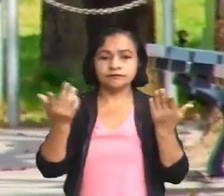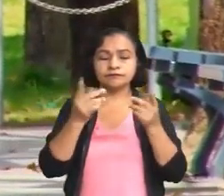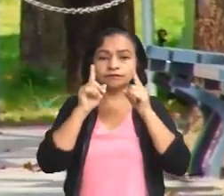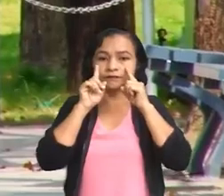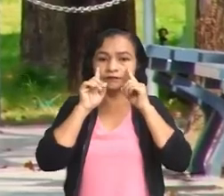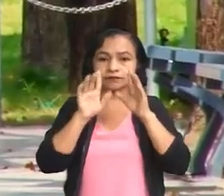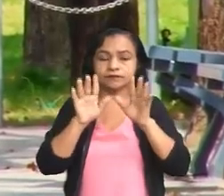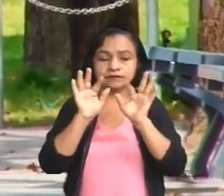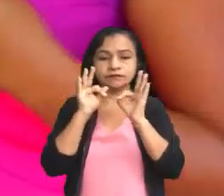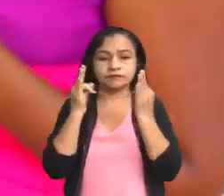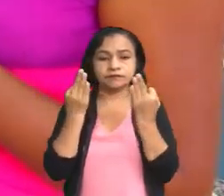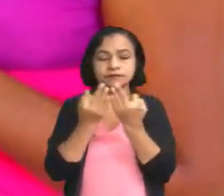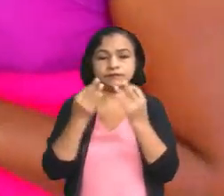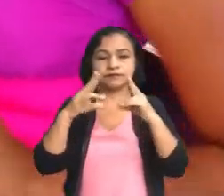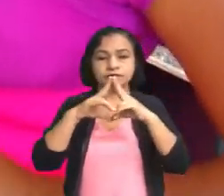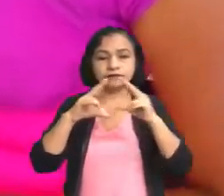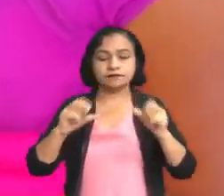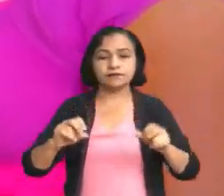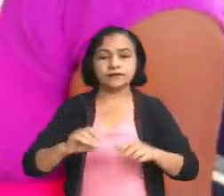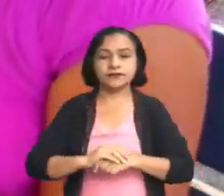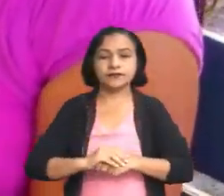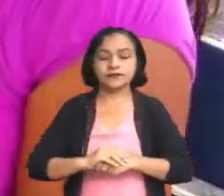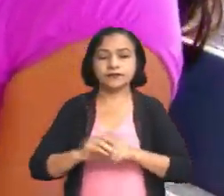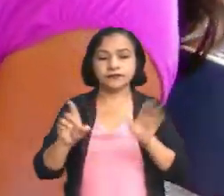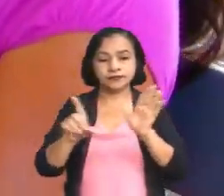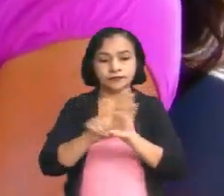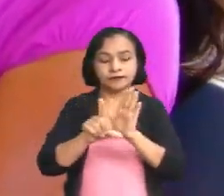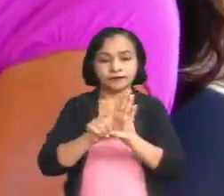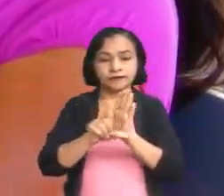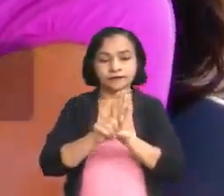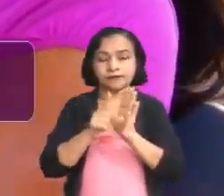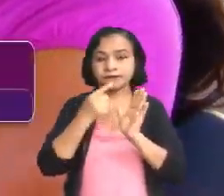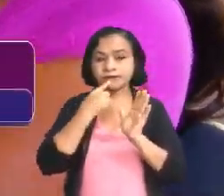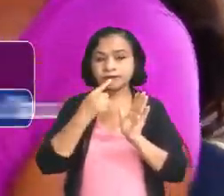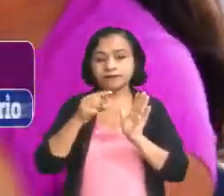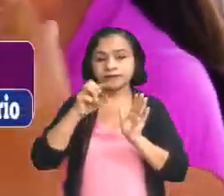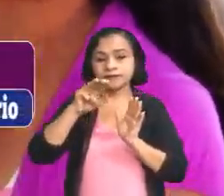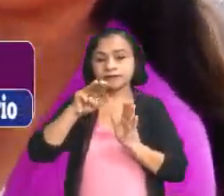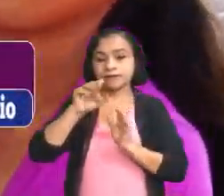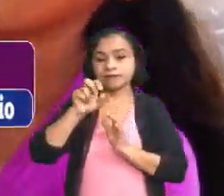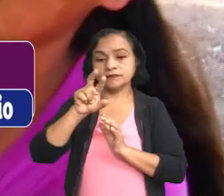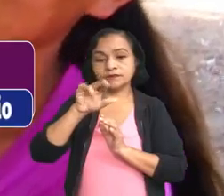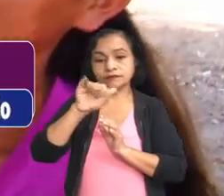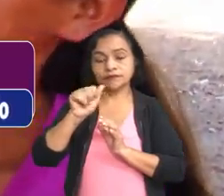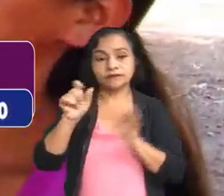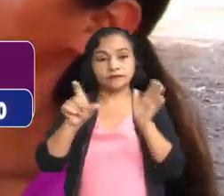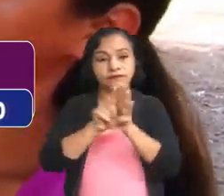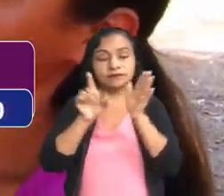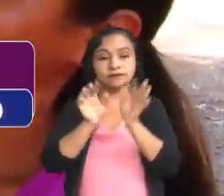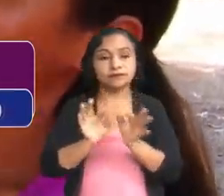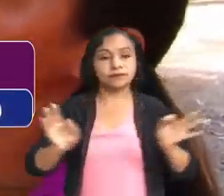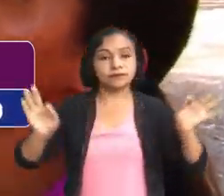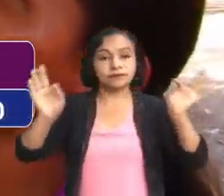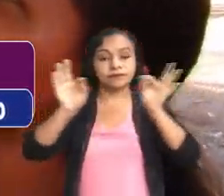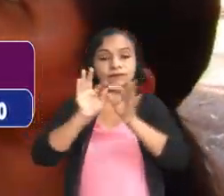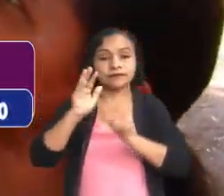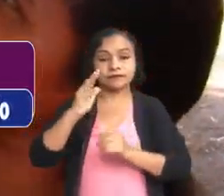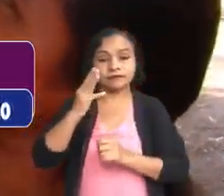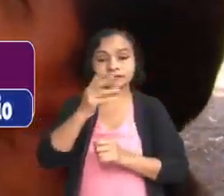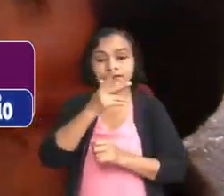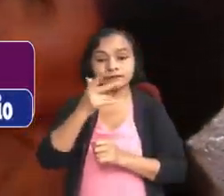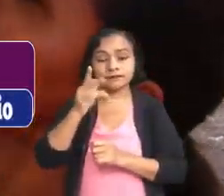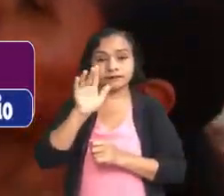a la familia nicaragüense. Esta ley que mencionaba María Gilma es una ley muy importante, la ley